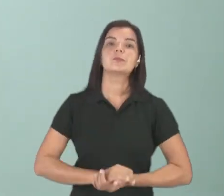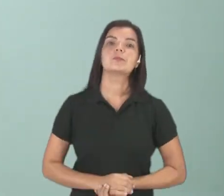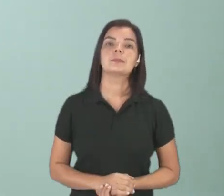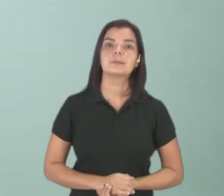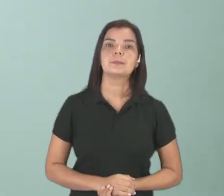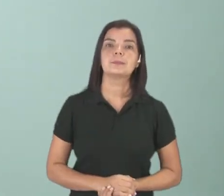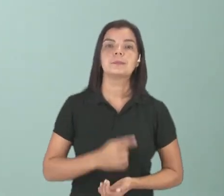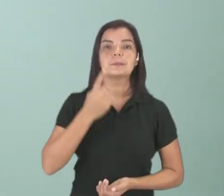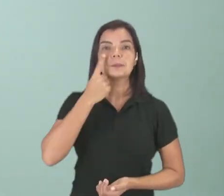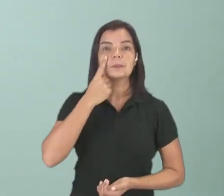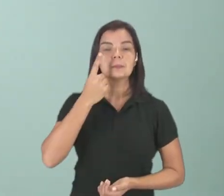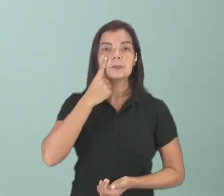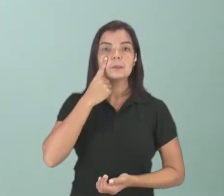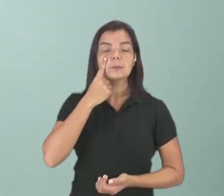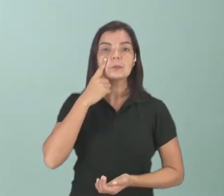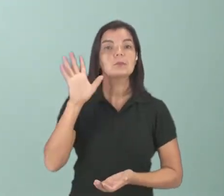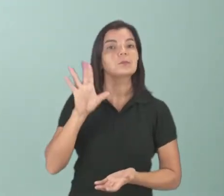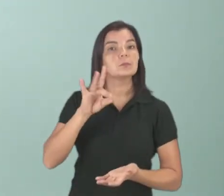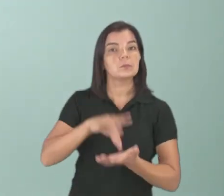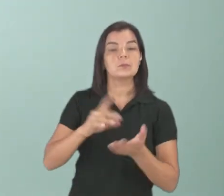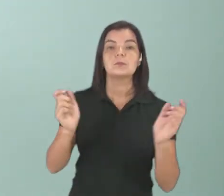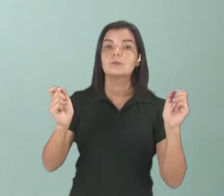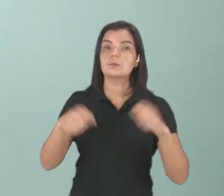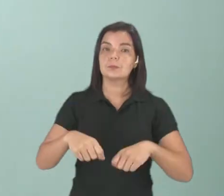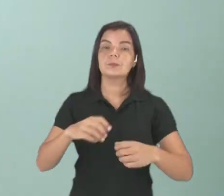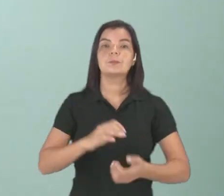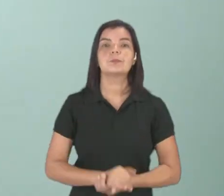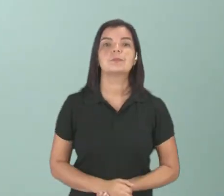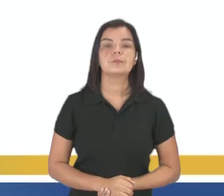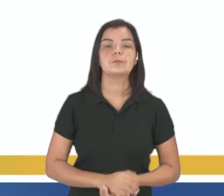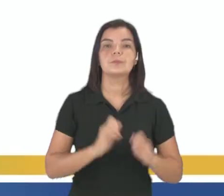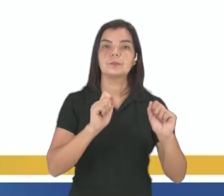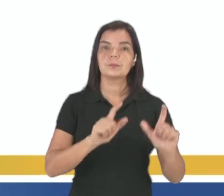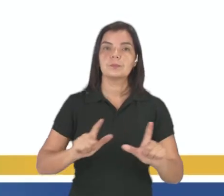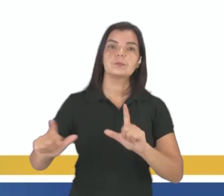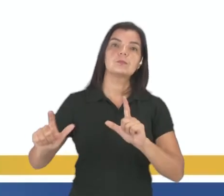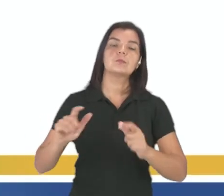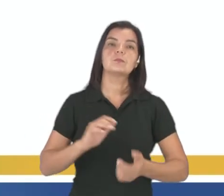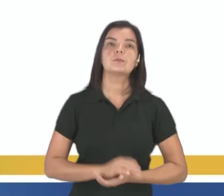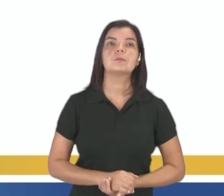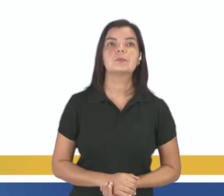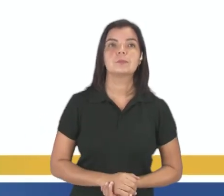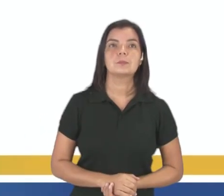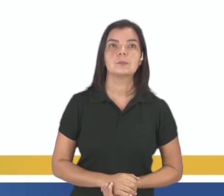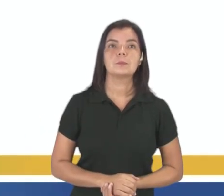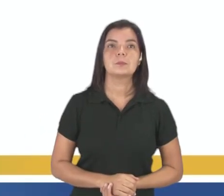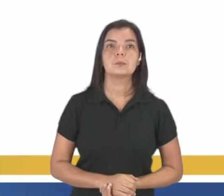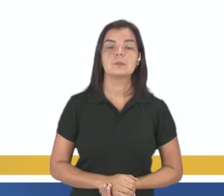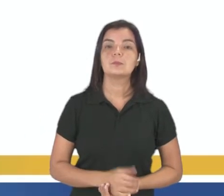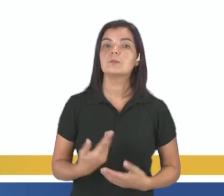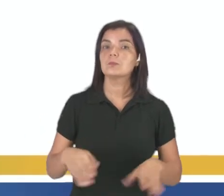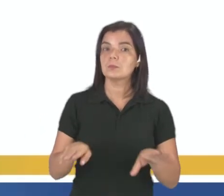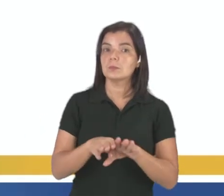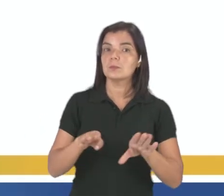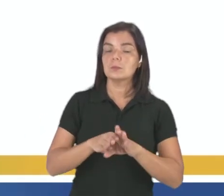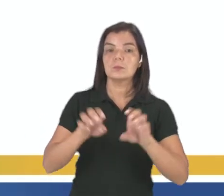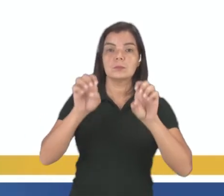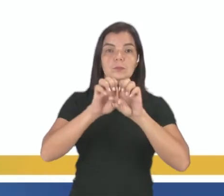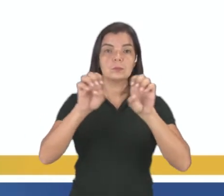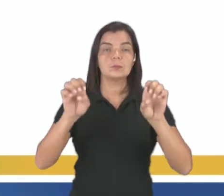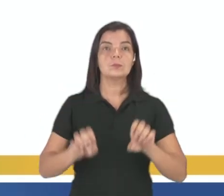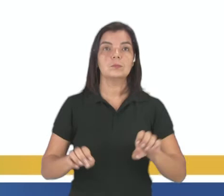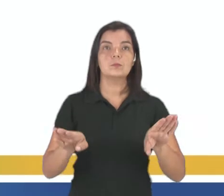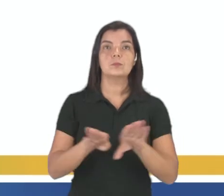tá? Da forma mais verídica possível. Vamos para o próximo slide? La estructura.